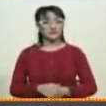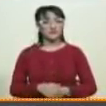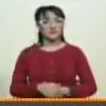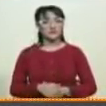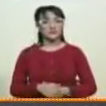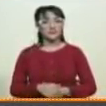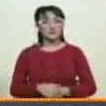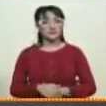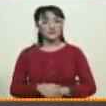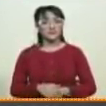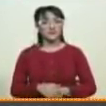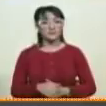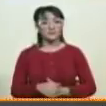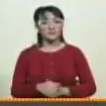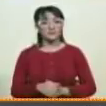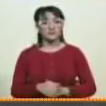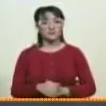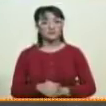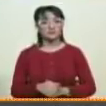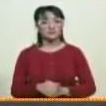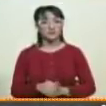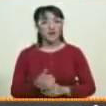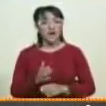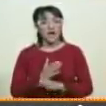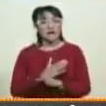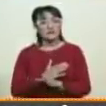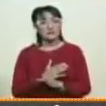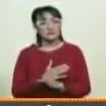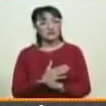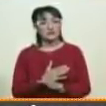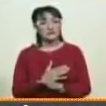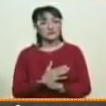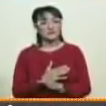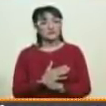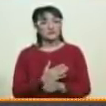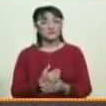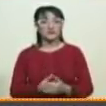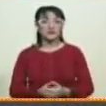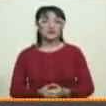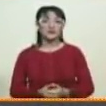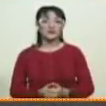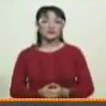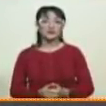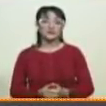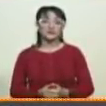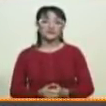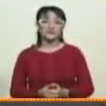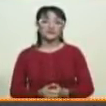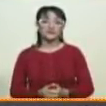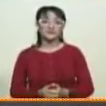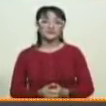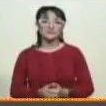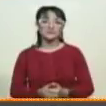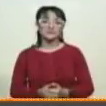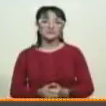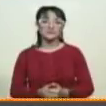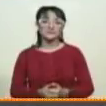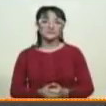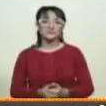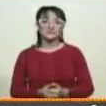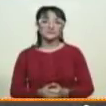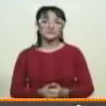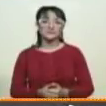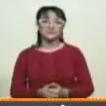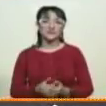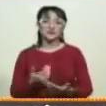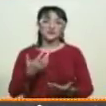tengan legitimidad, que antes de que se celebren, pues se pongan en cuestión. Parece razonable que si, bueno, si